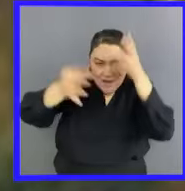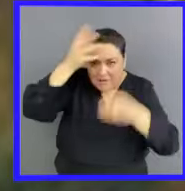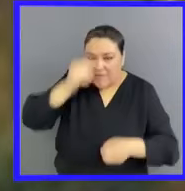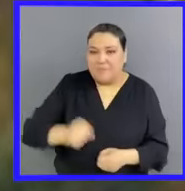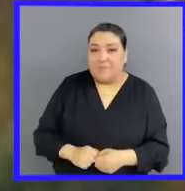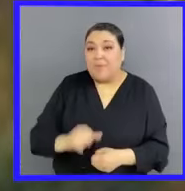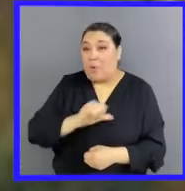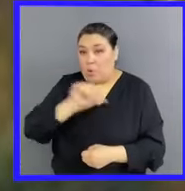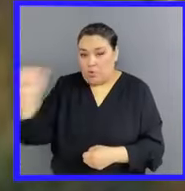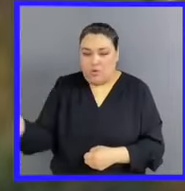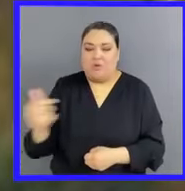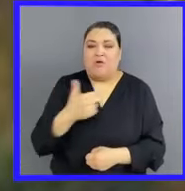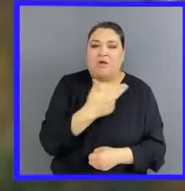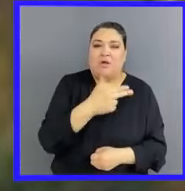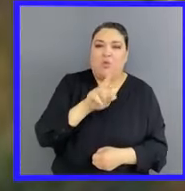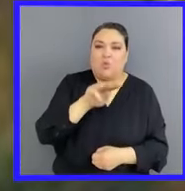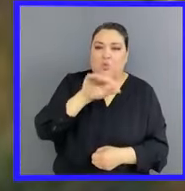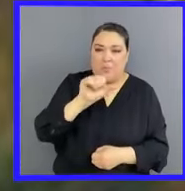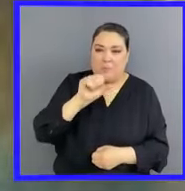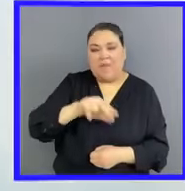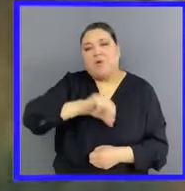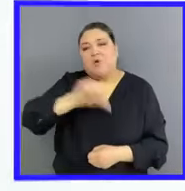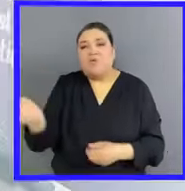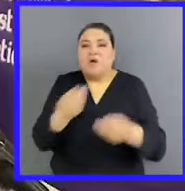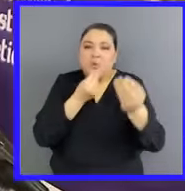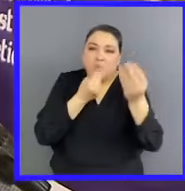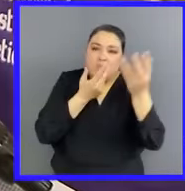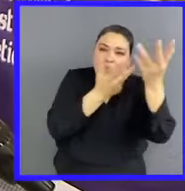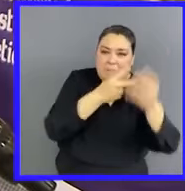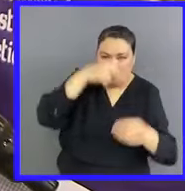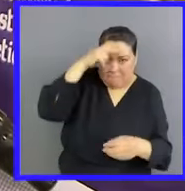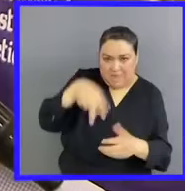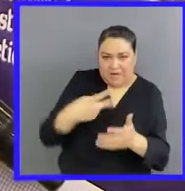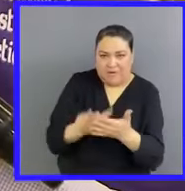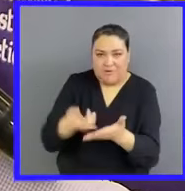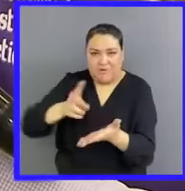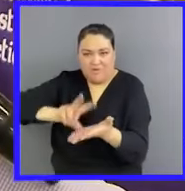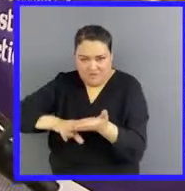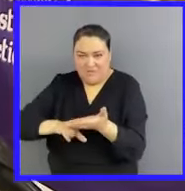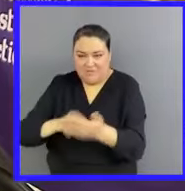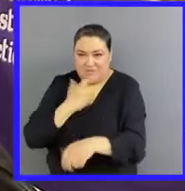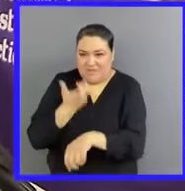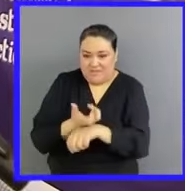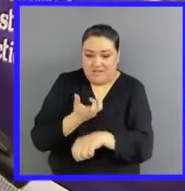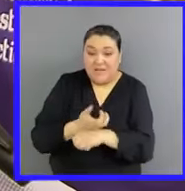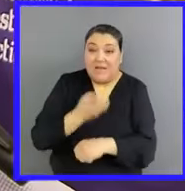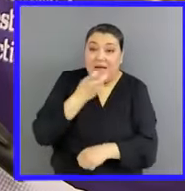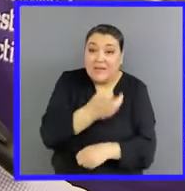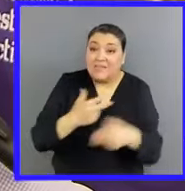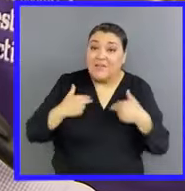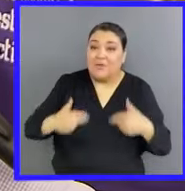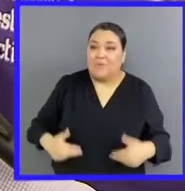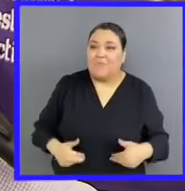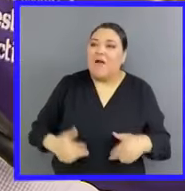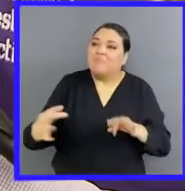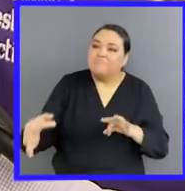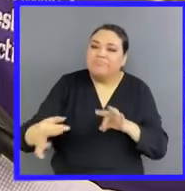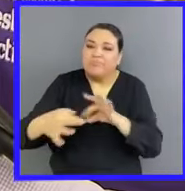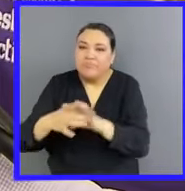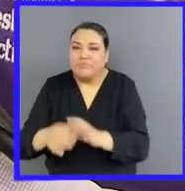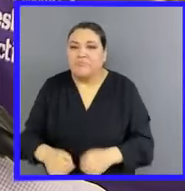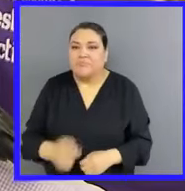el poeta méxico-estadounidense Eric de la Cruz se acerca a las conexiones humanas. Me inspiro mucho de la